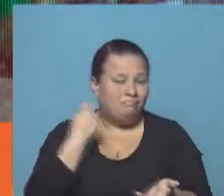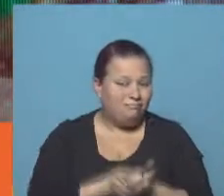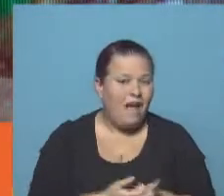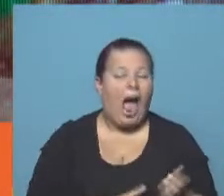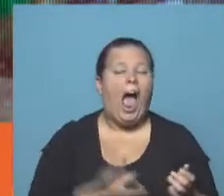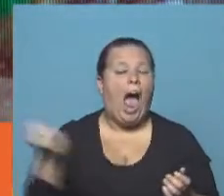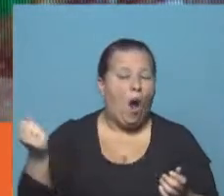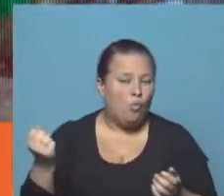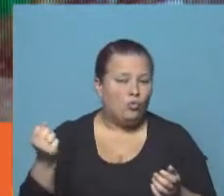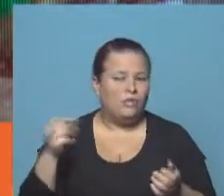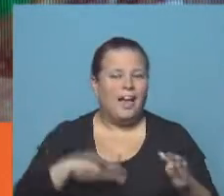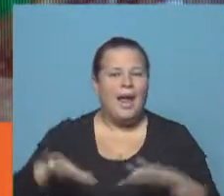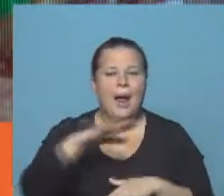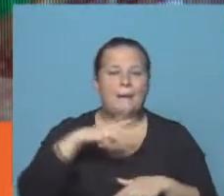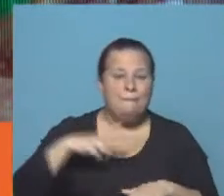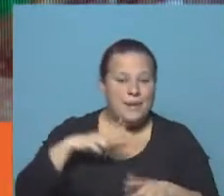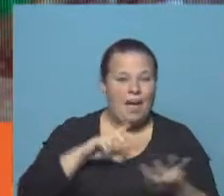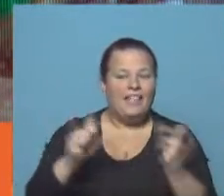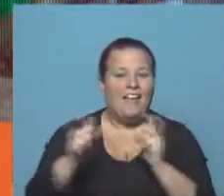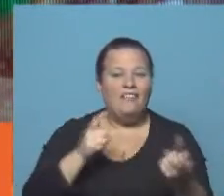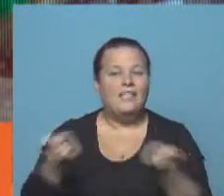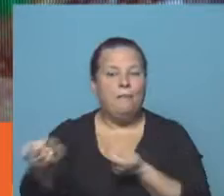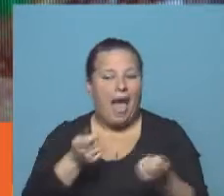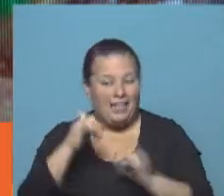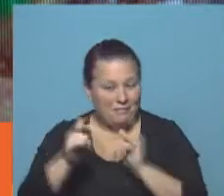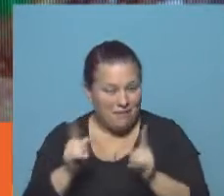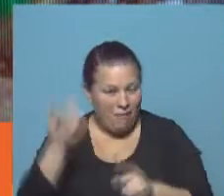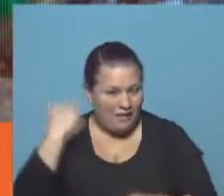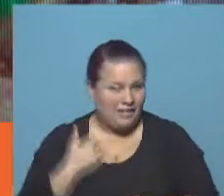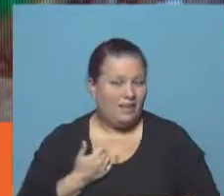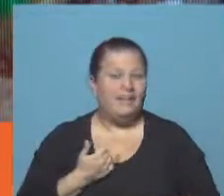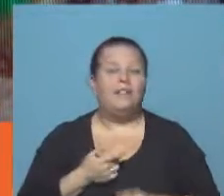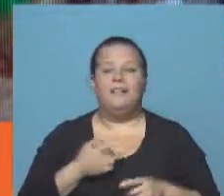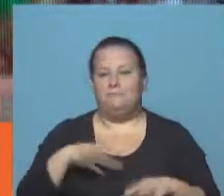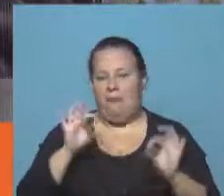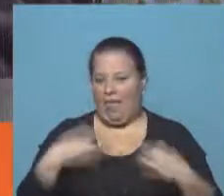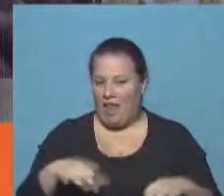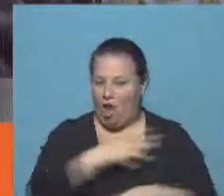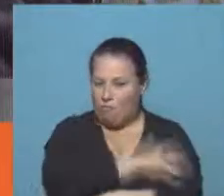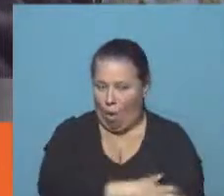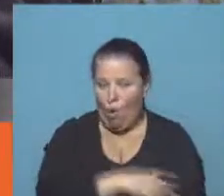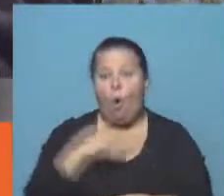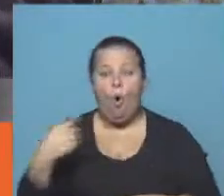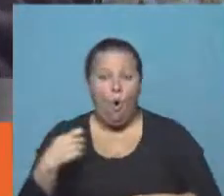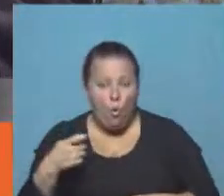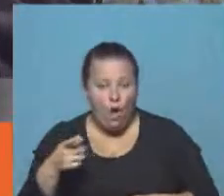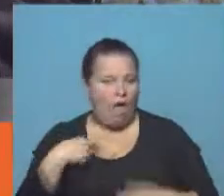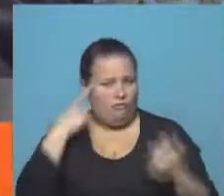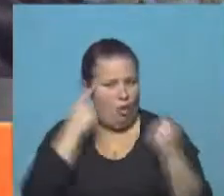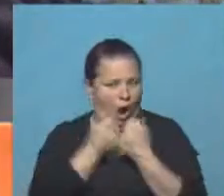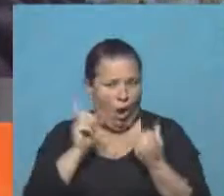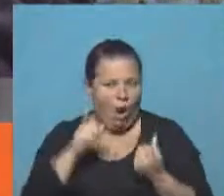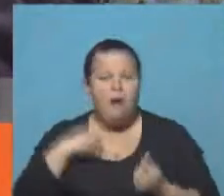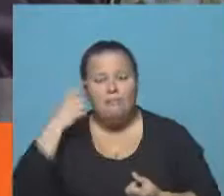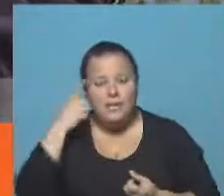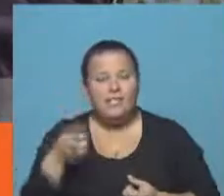ajuste dentro del ámbito privado, esta transferencia de recursos de la que hablaba hace un rato, son los más vulnerables. El caso de los jubilados yo no comparto. A mí me parece